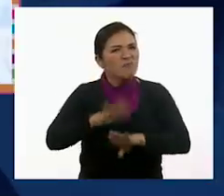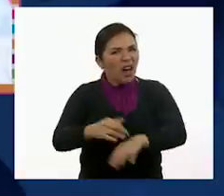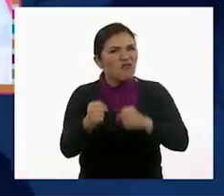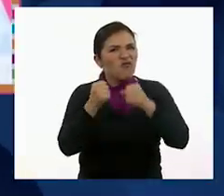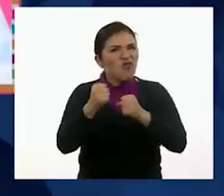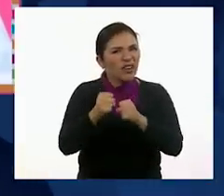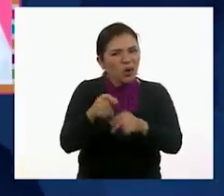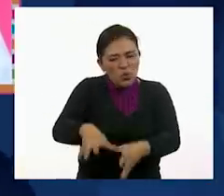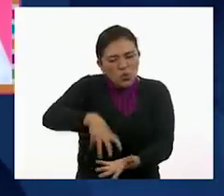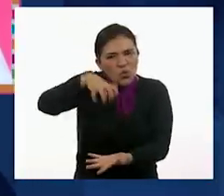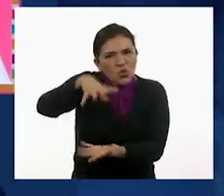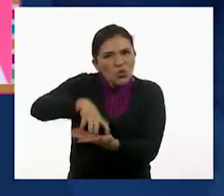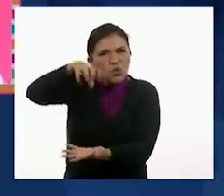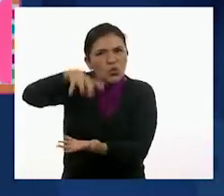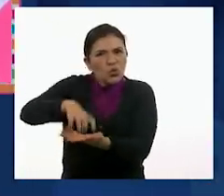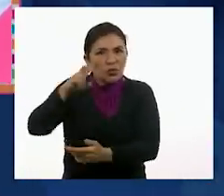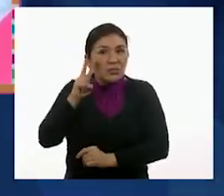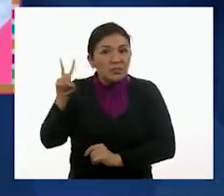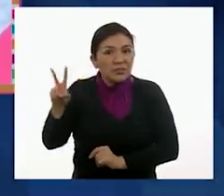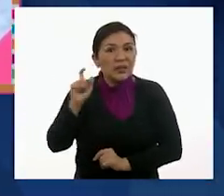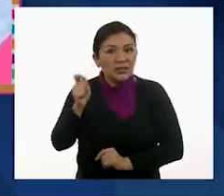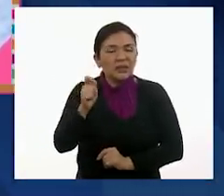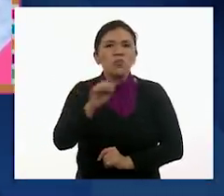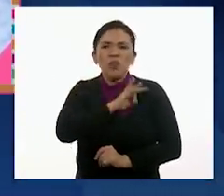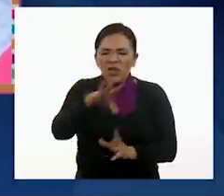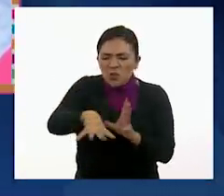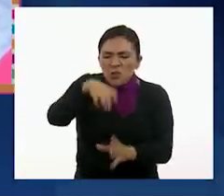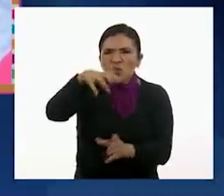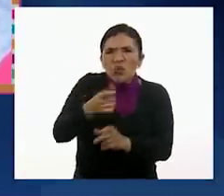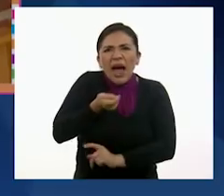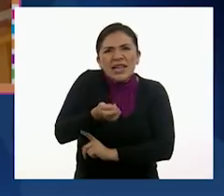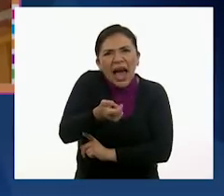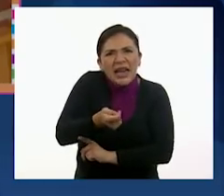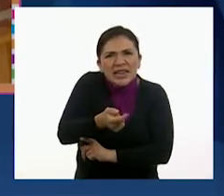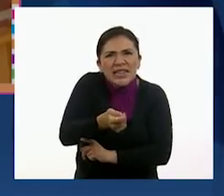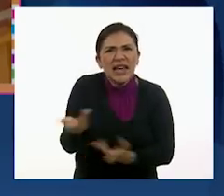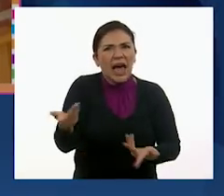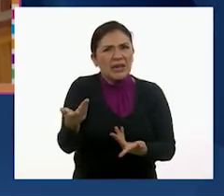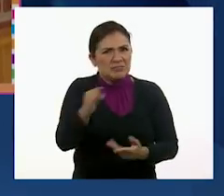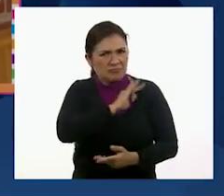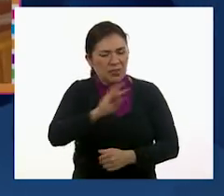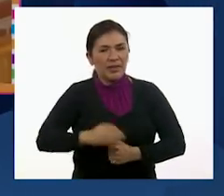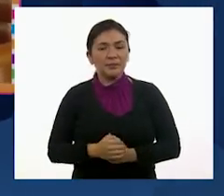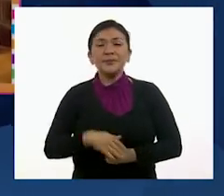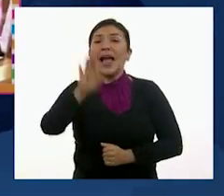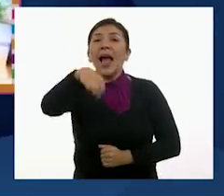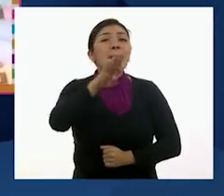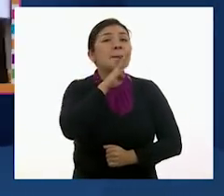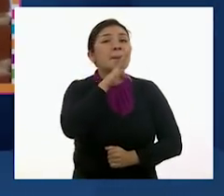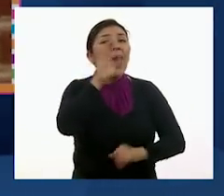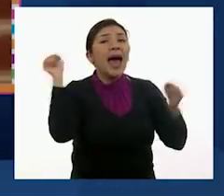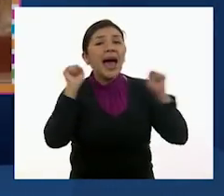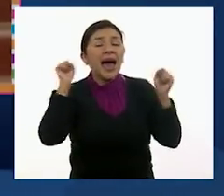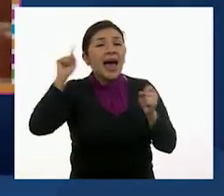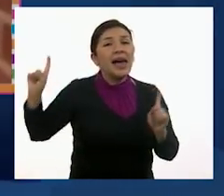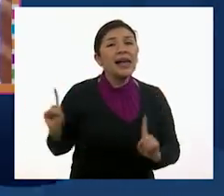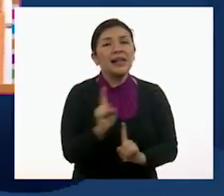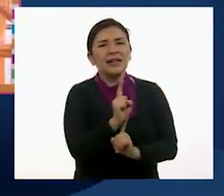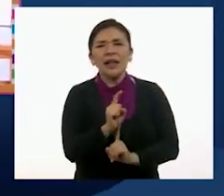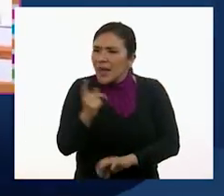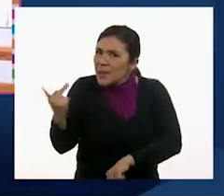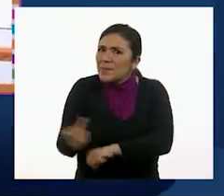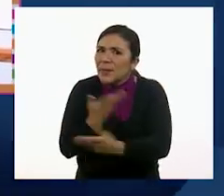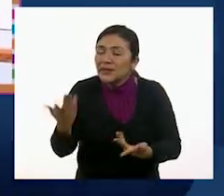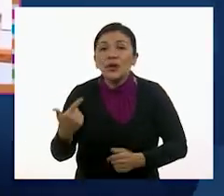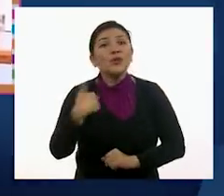todas. Bacus 4. Aspira canicas como si fueran pelusa. ¡Mamá! ¿Qué pasó?